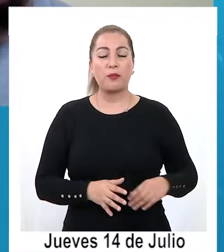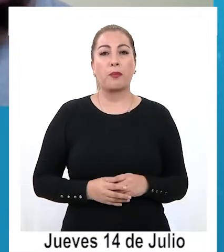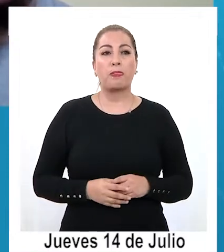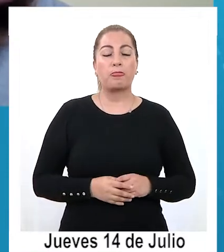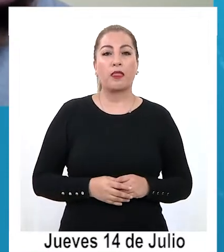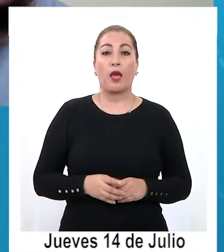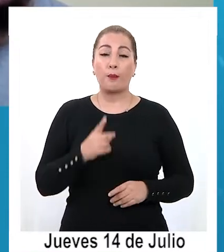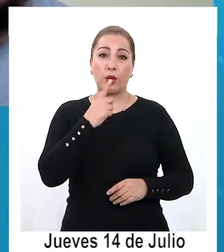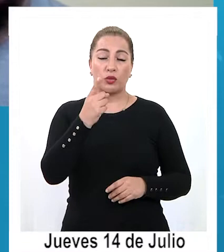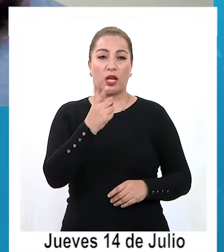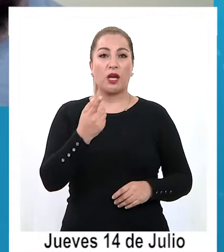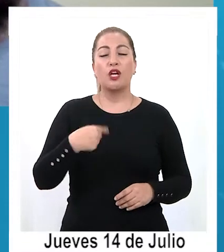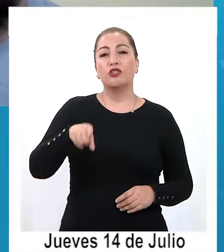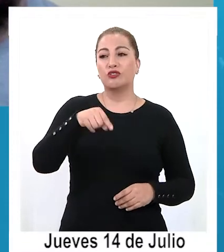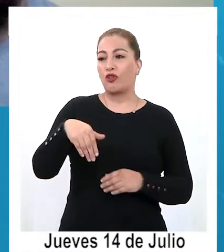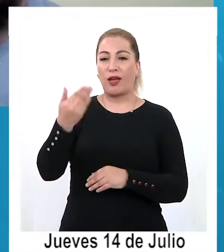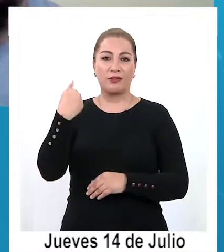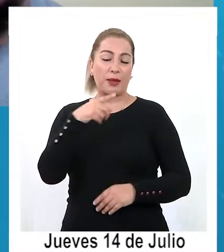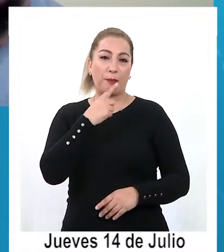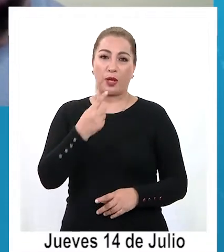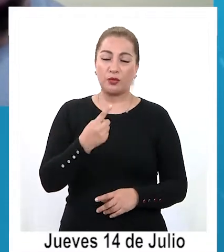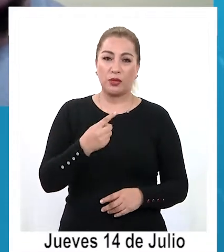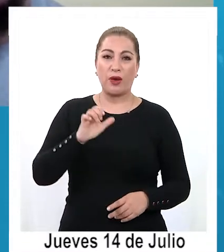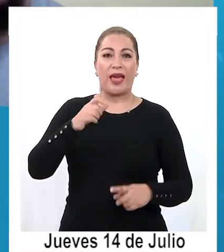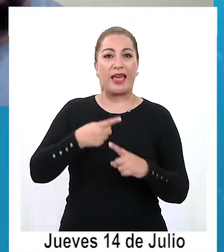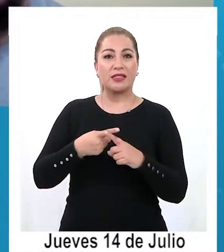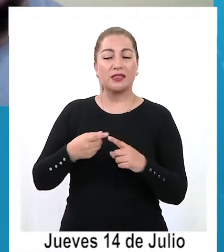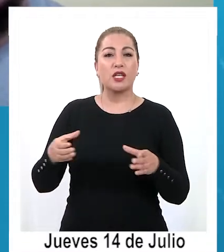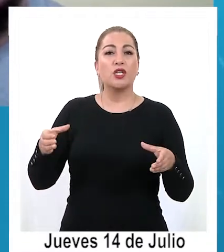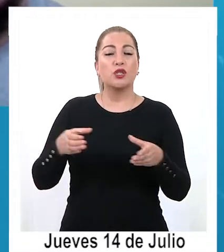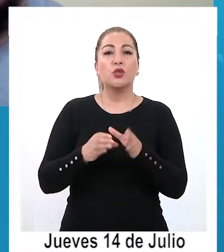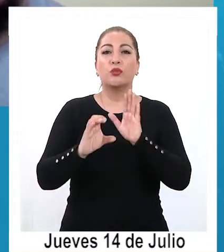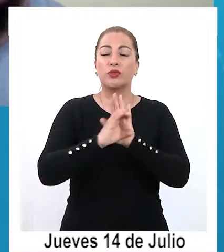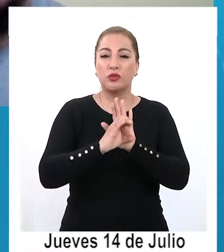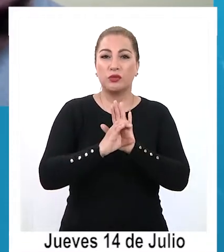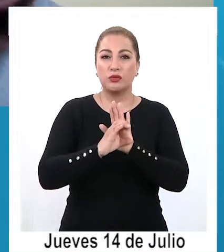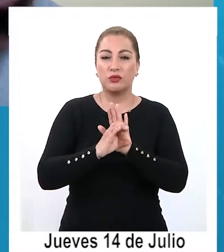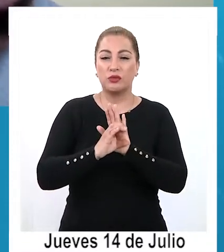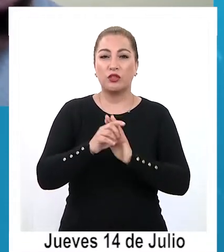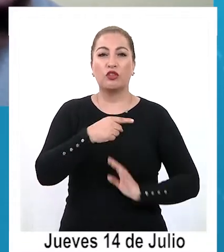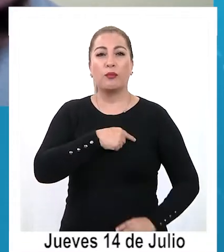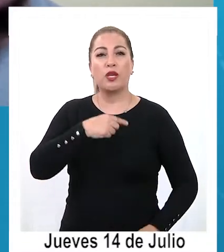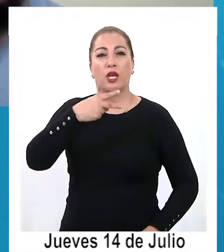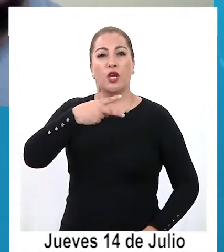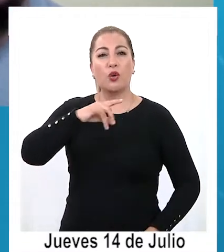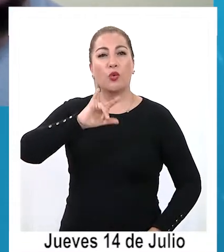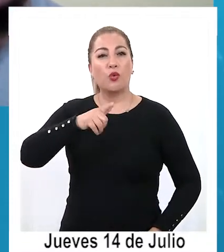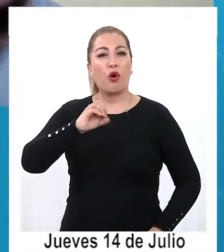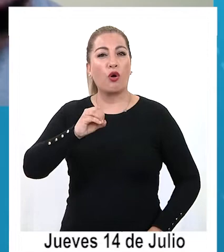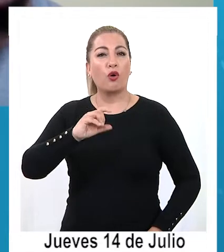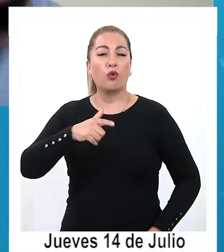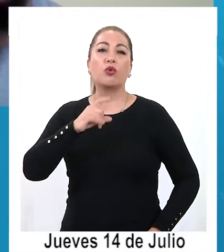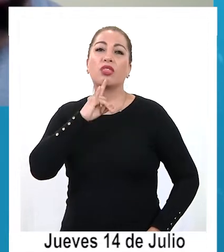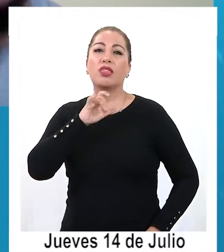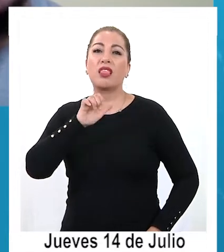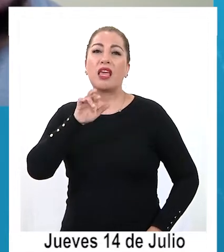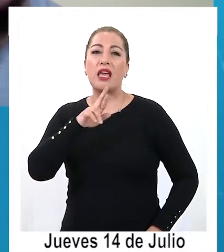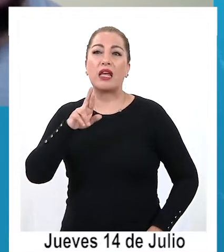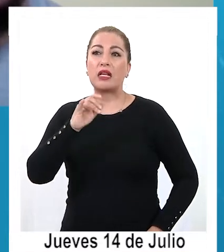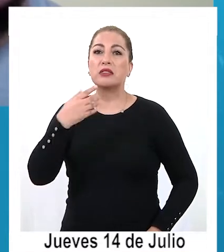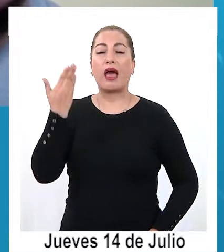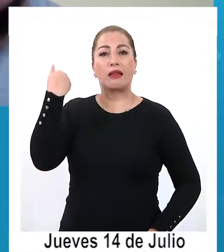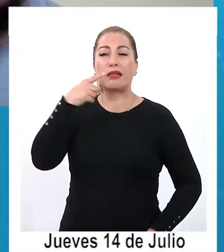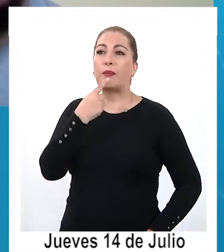De hecho, nosotros se lo consultamos un momento al ex constituyente en ese tiempo convencional, Hugo Gutiérrez, y nos comentaba que,